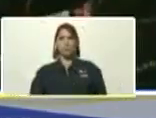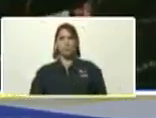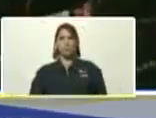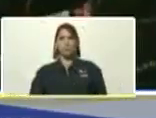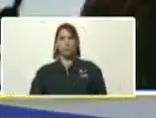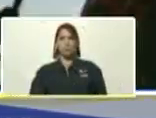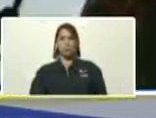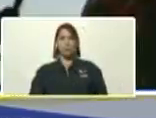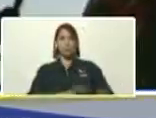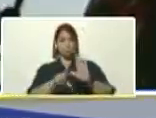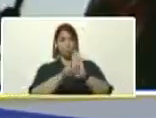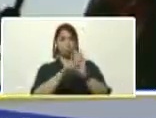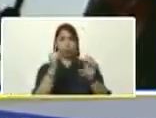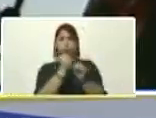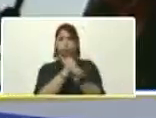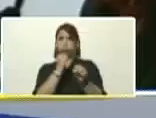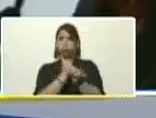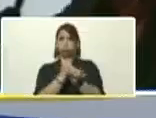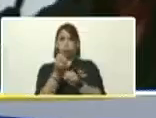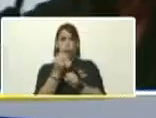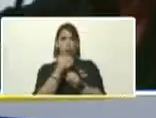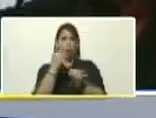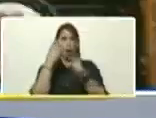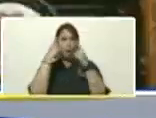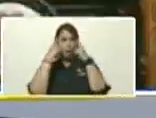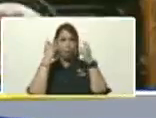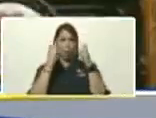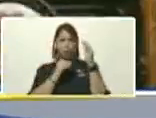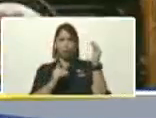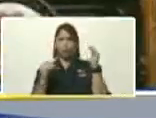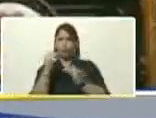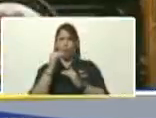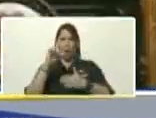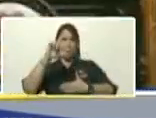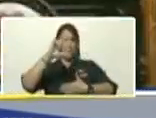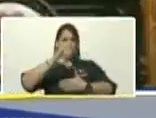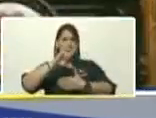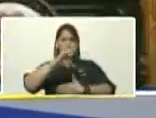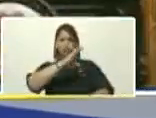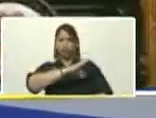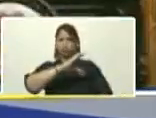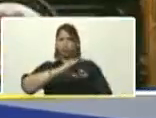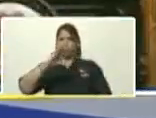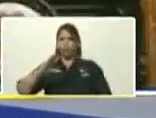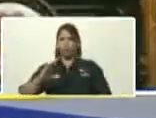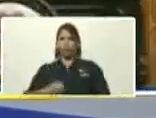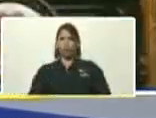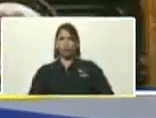Es la ley del trabajo más avanzada de América Latina y el Caribe,